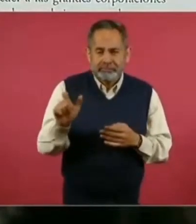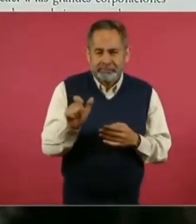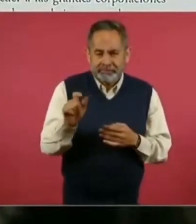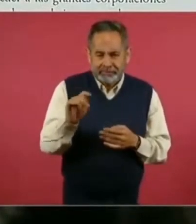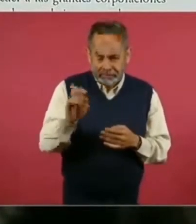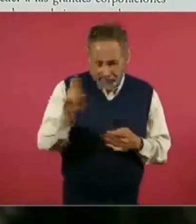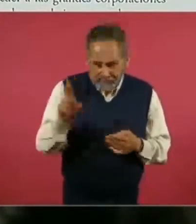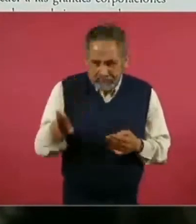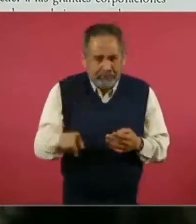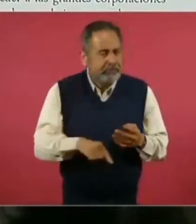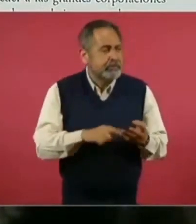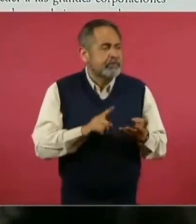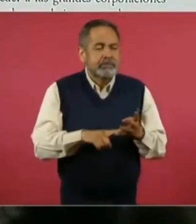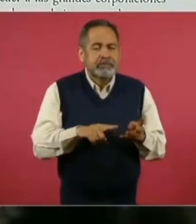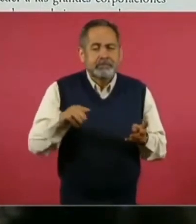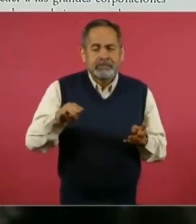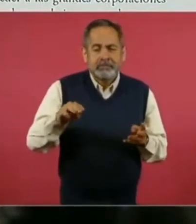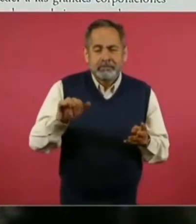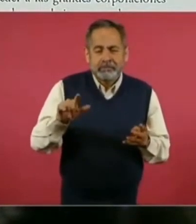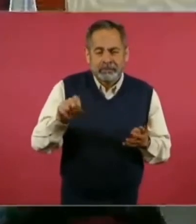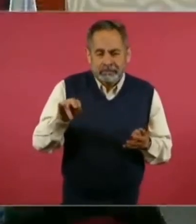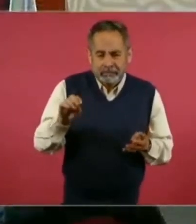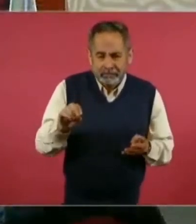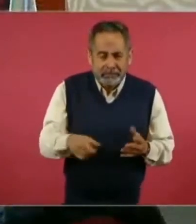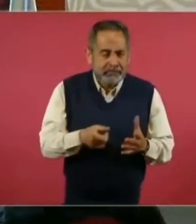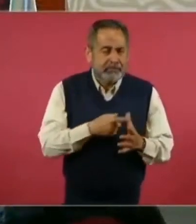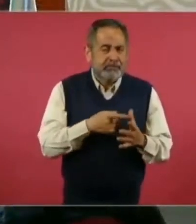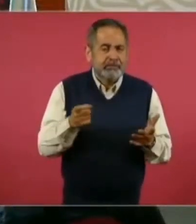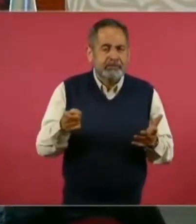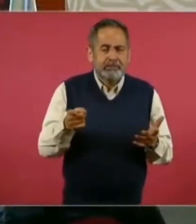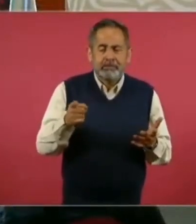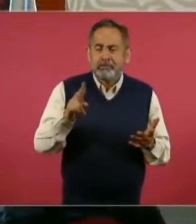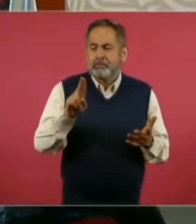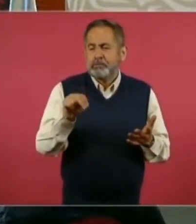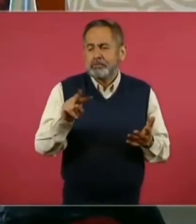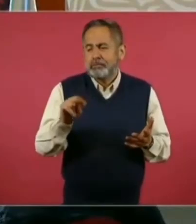exel o Milenio